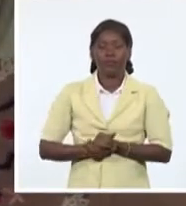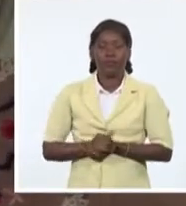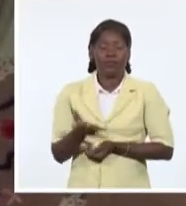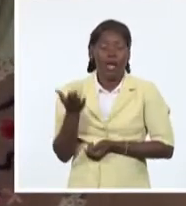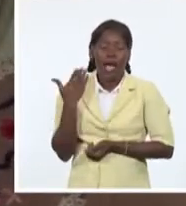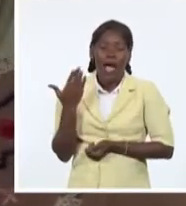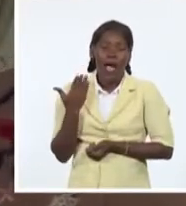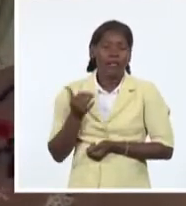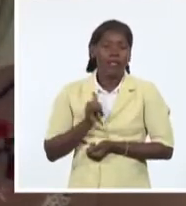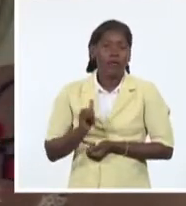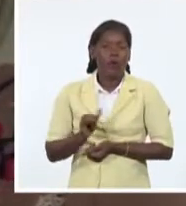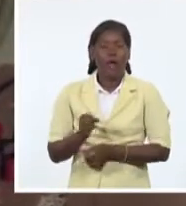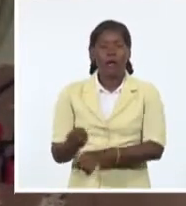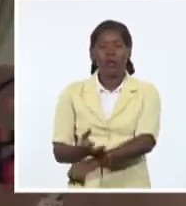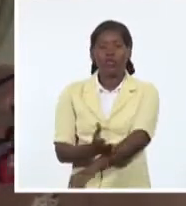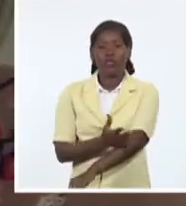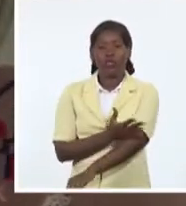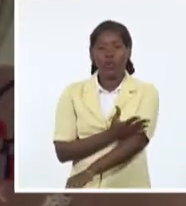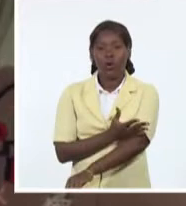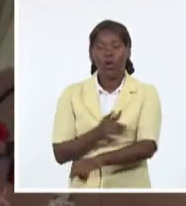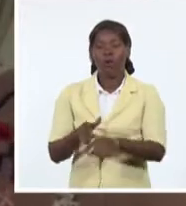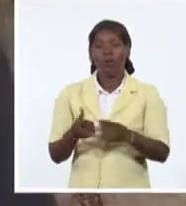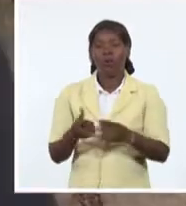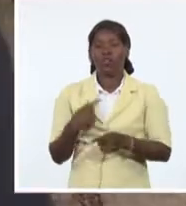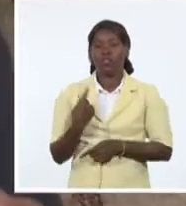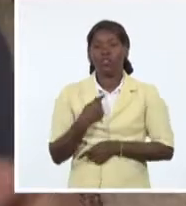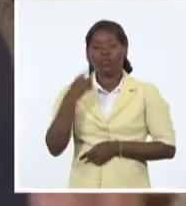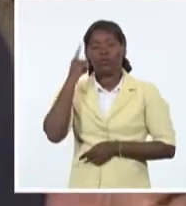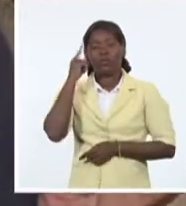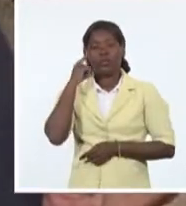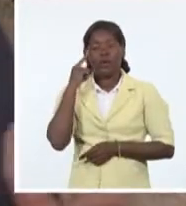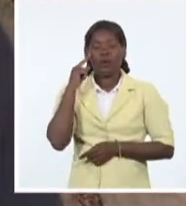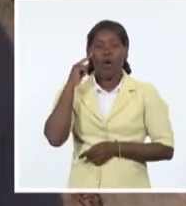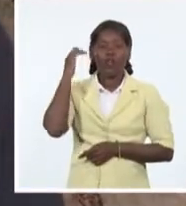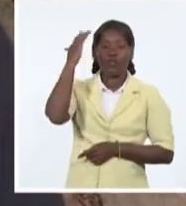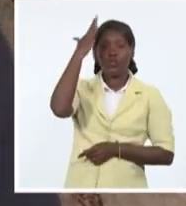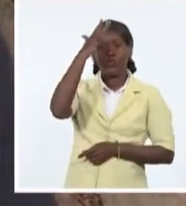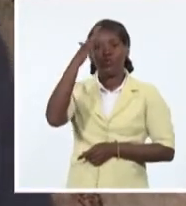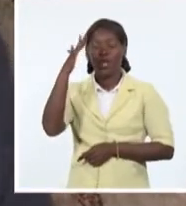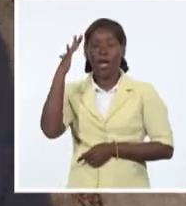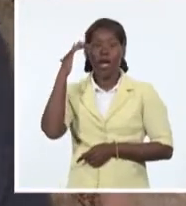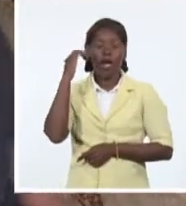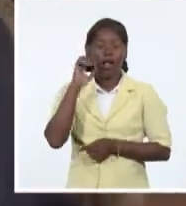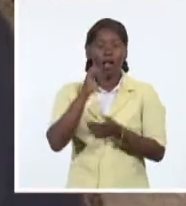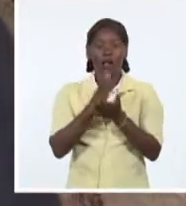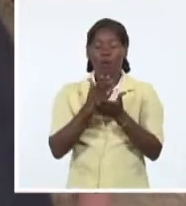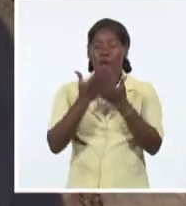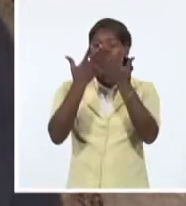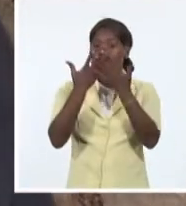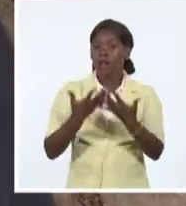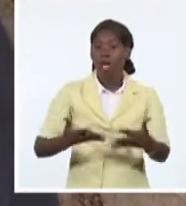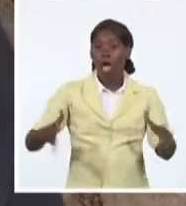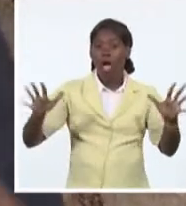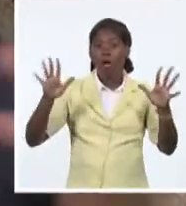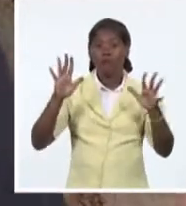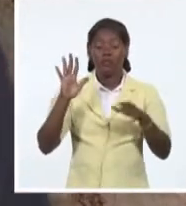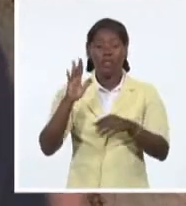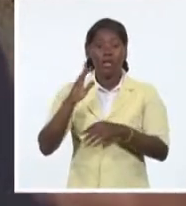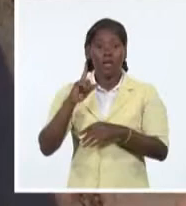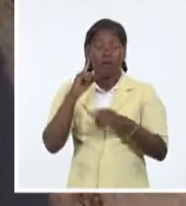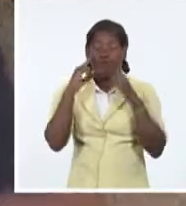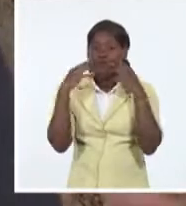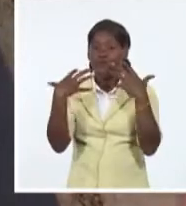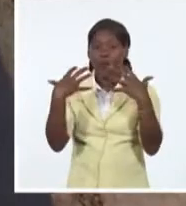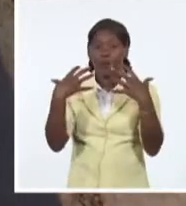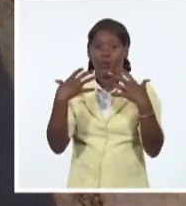nosotros pensamos que estábamos soñando era un lugar de aprender a aprender a aprender y